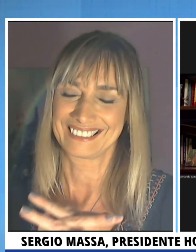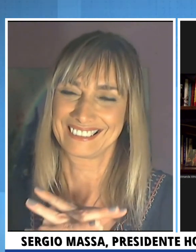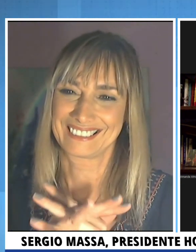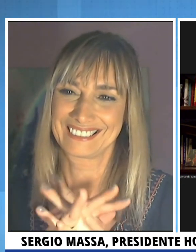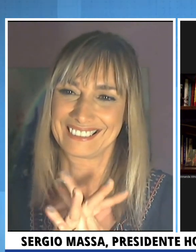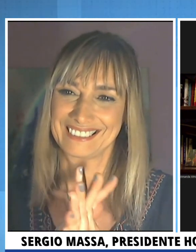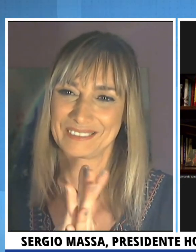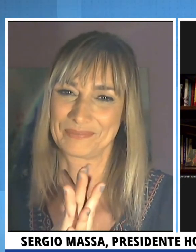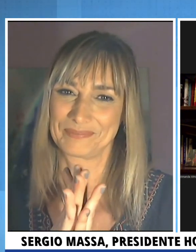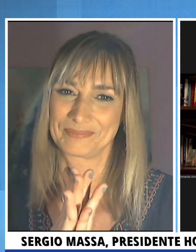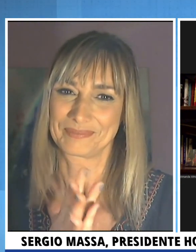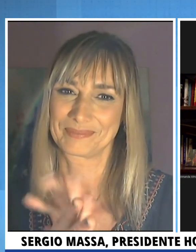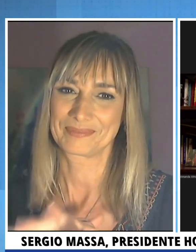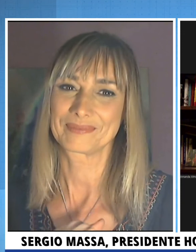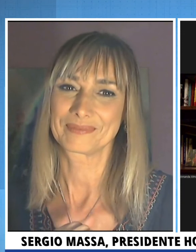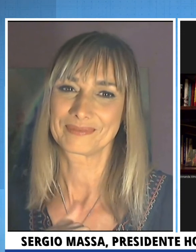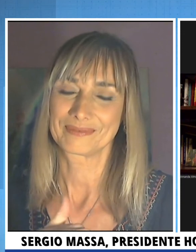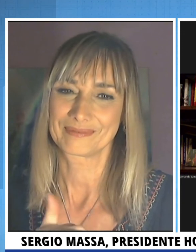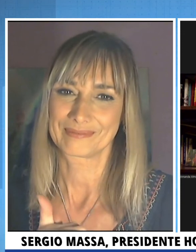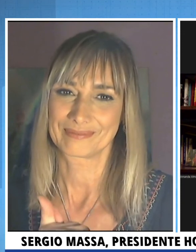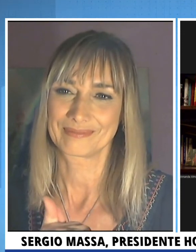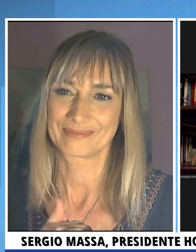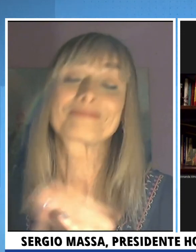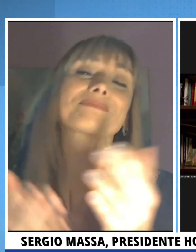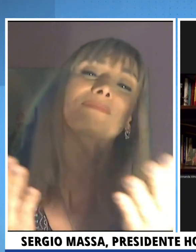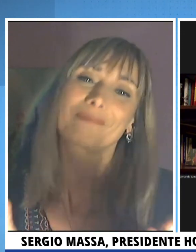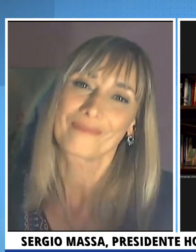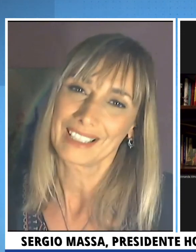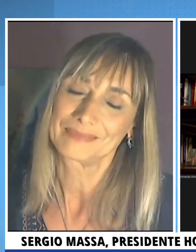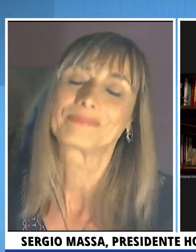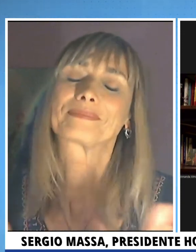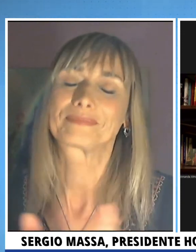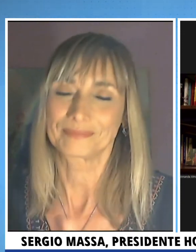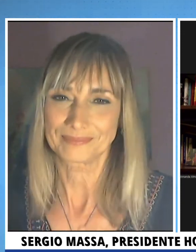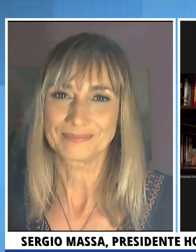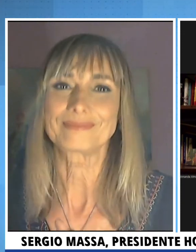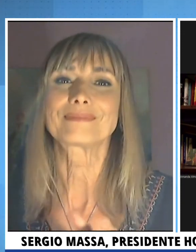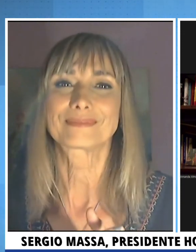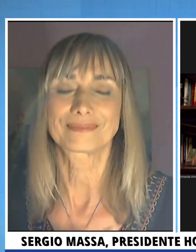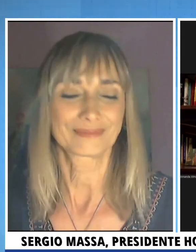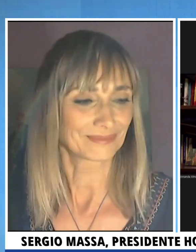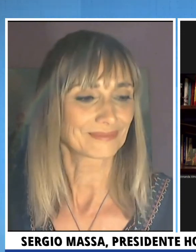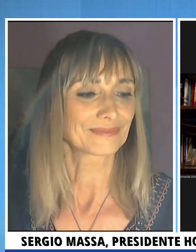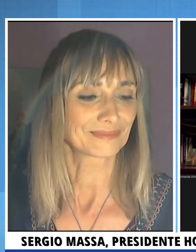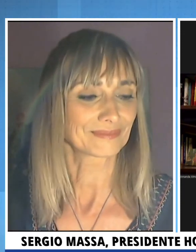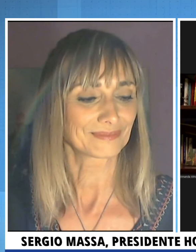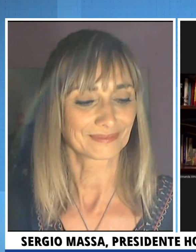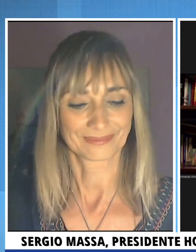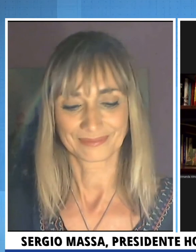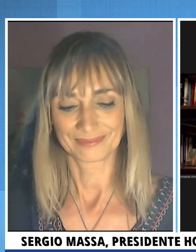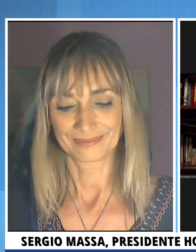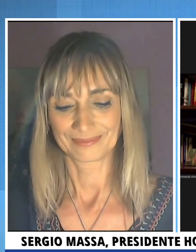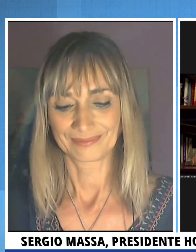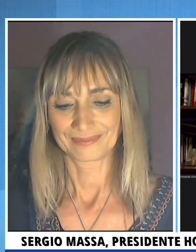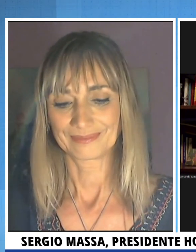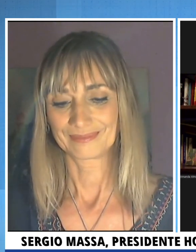oposición sospecha que detrás de todos estos ataques hay una mano ideológica, ¿no? Una mano política del kirchnerismo, pero bueno,